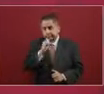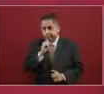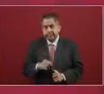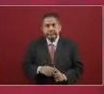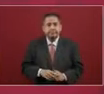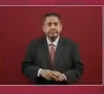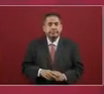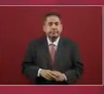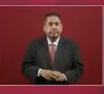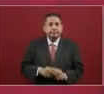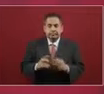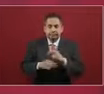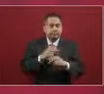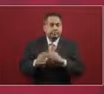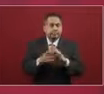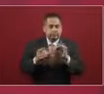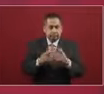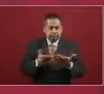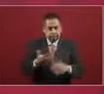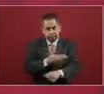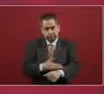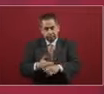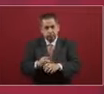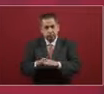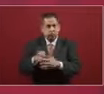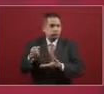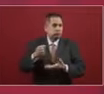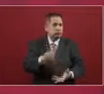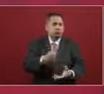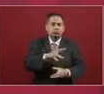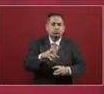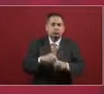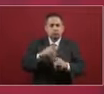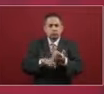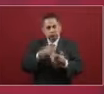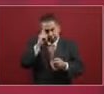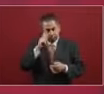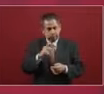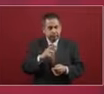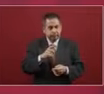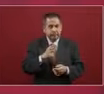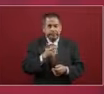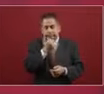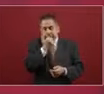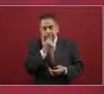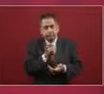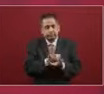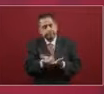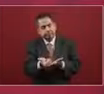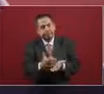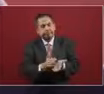y vamos a disponer de recursos para indemnizar